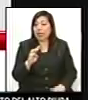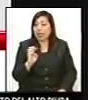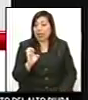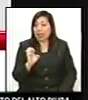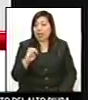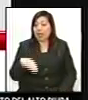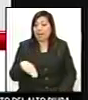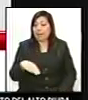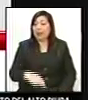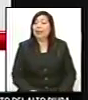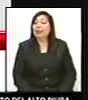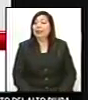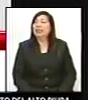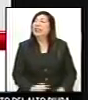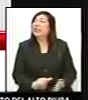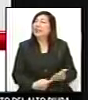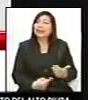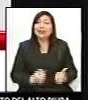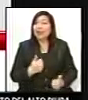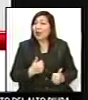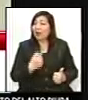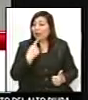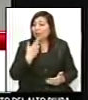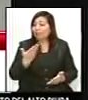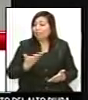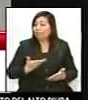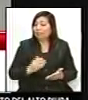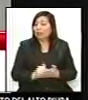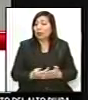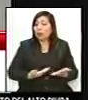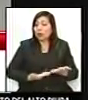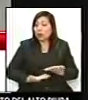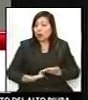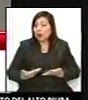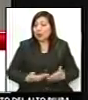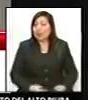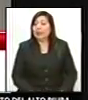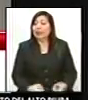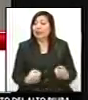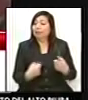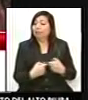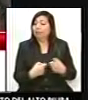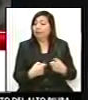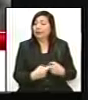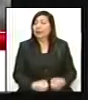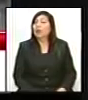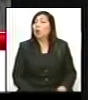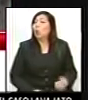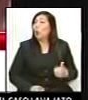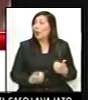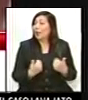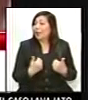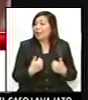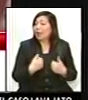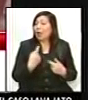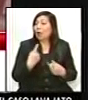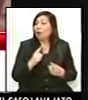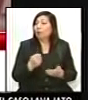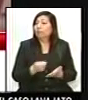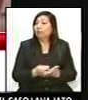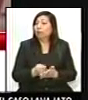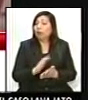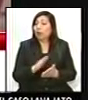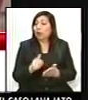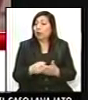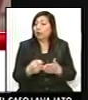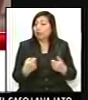03-2011-EM, a través de la cual se creó la figura de comercializador de energía, el cual tenía como función comprar toda